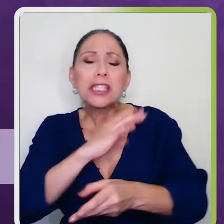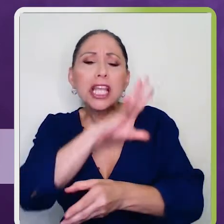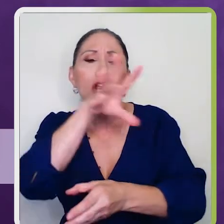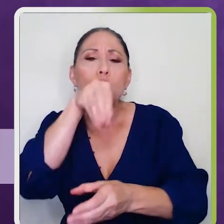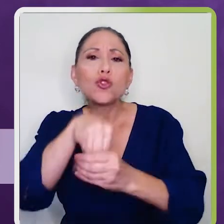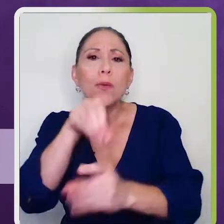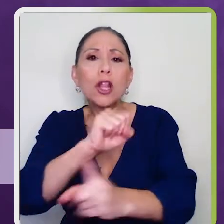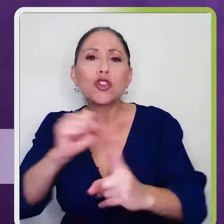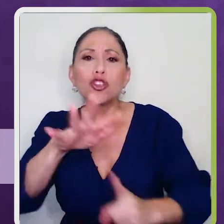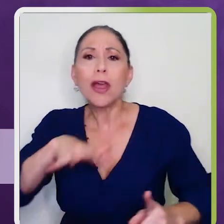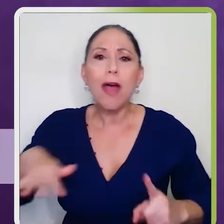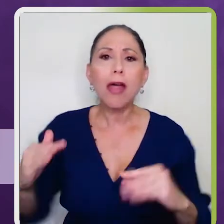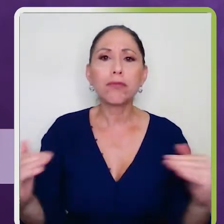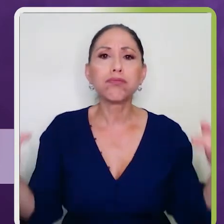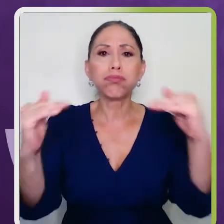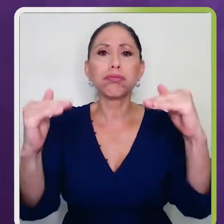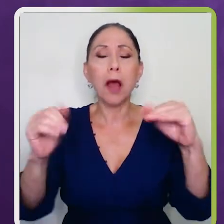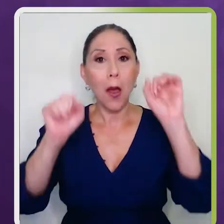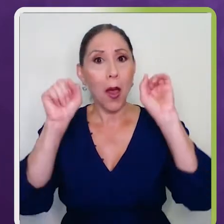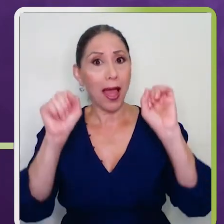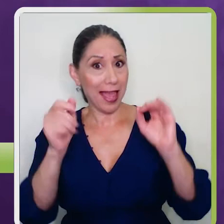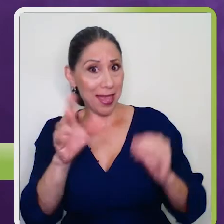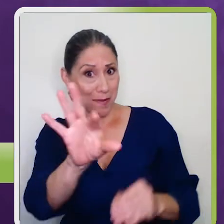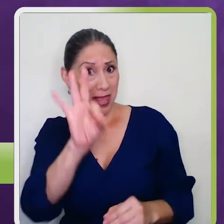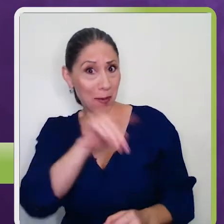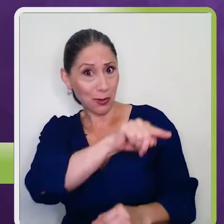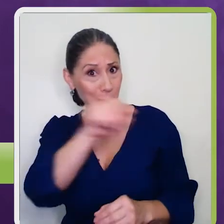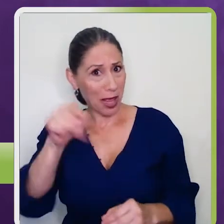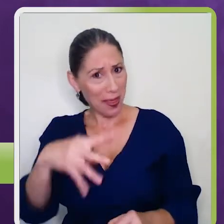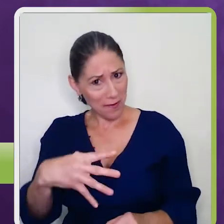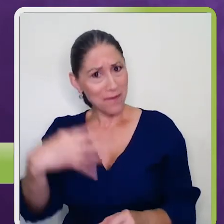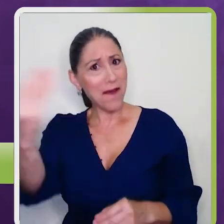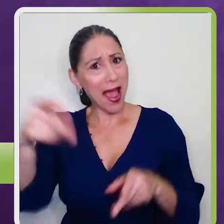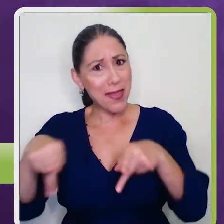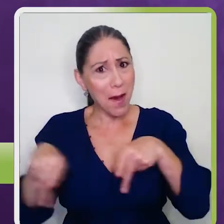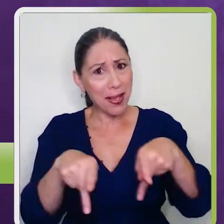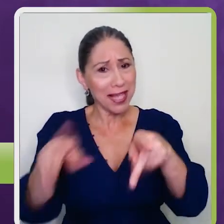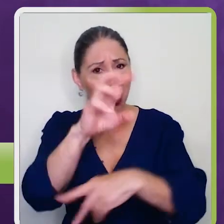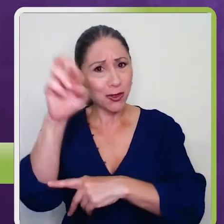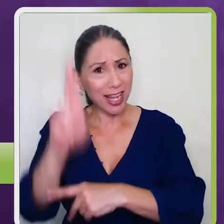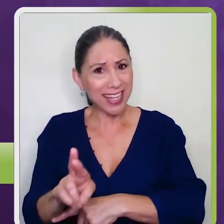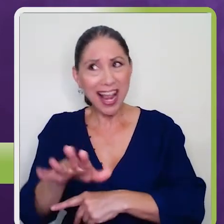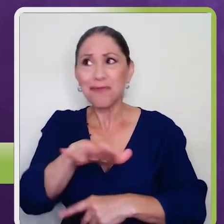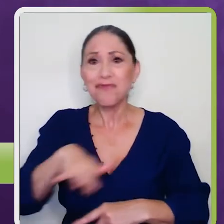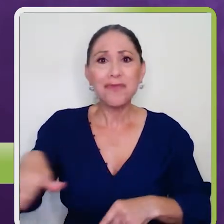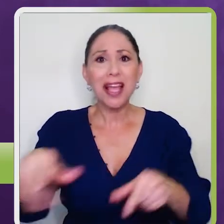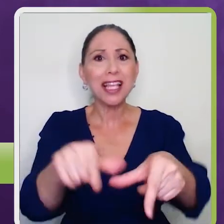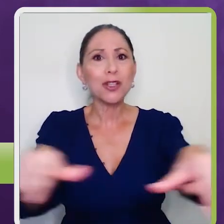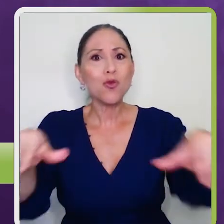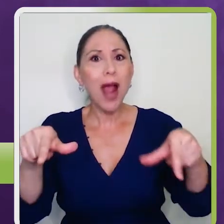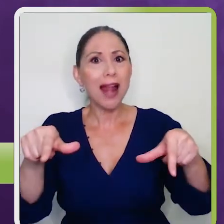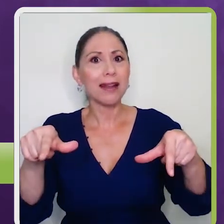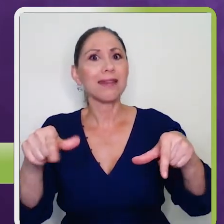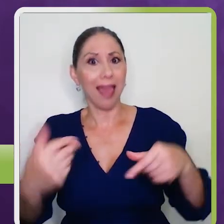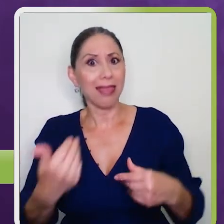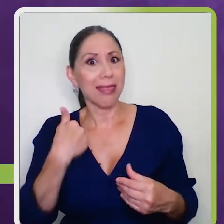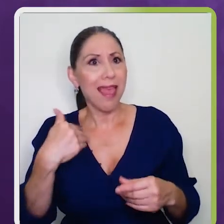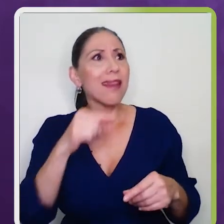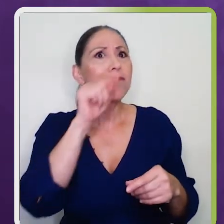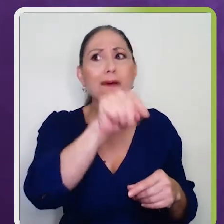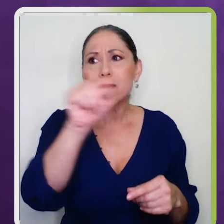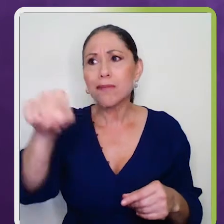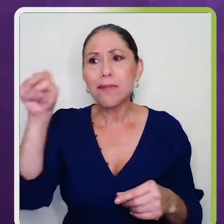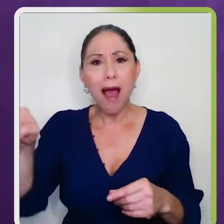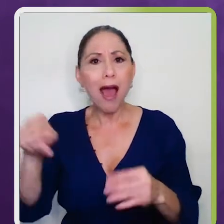y hoy le estamos invitando a usted a que se vaya a pasear a Costa Rica, porque sí, es un lugar con destinos